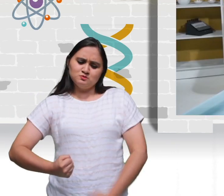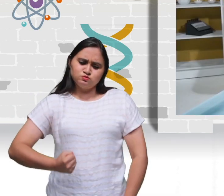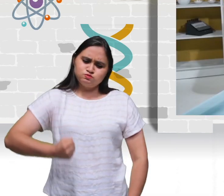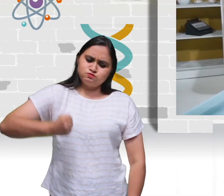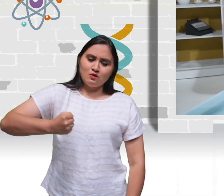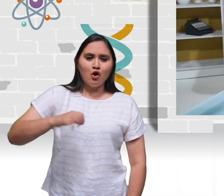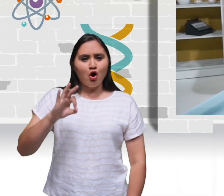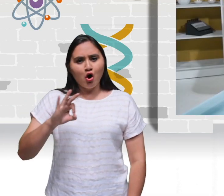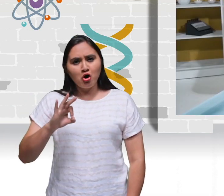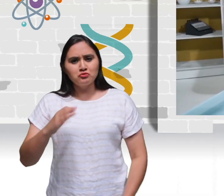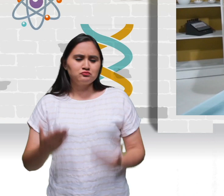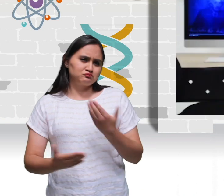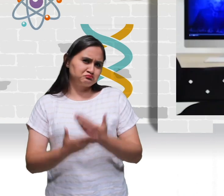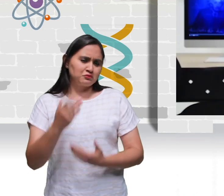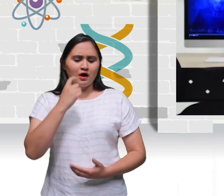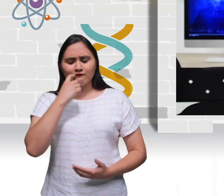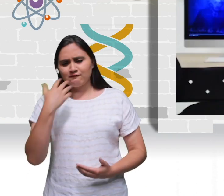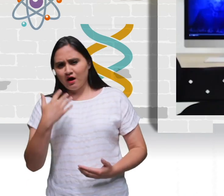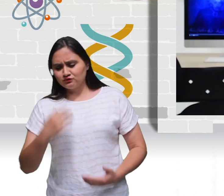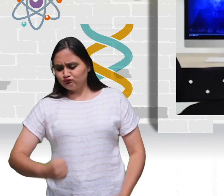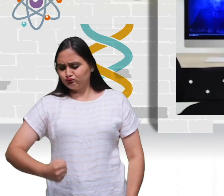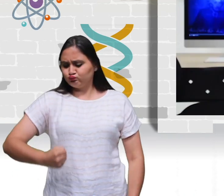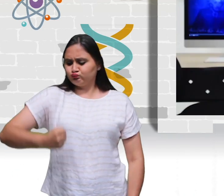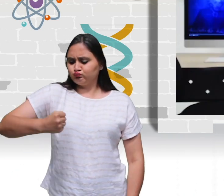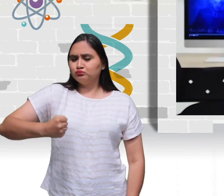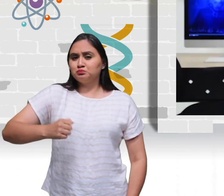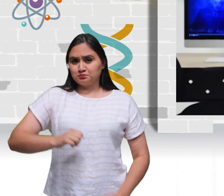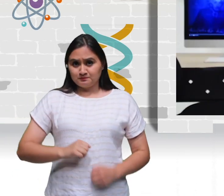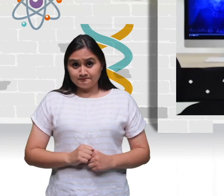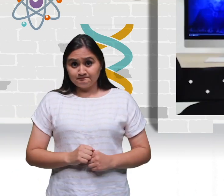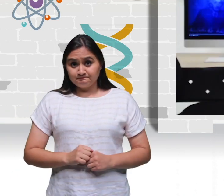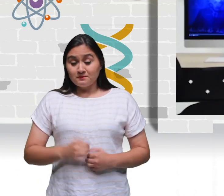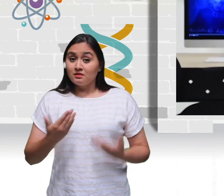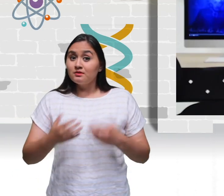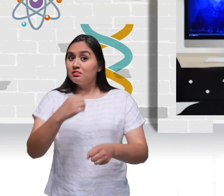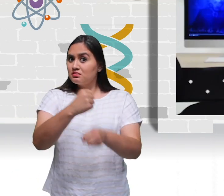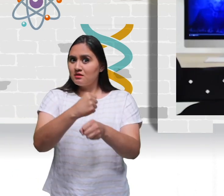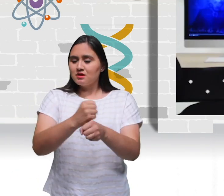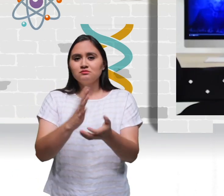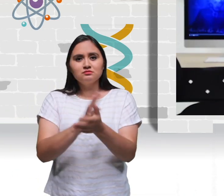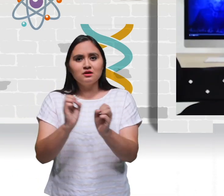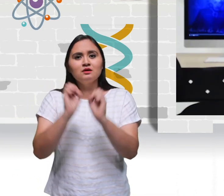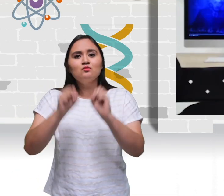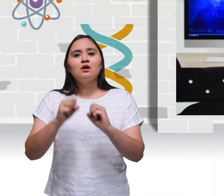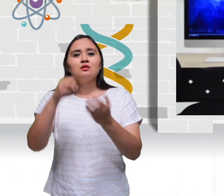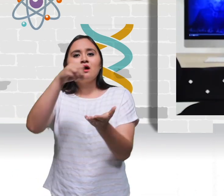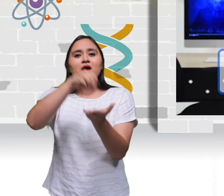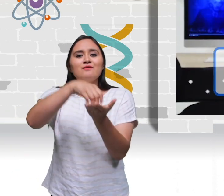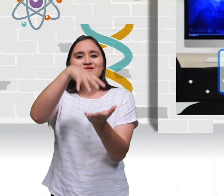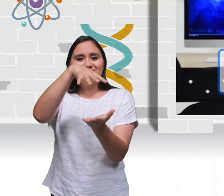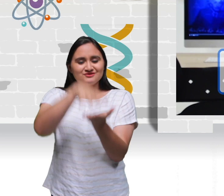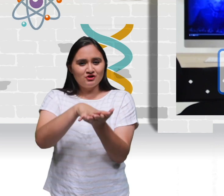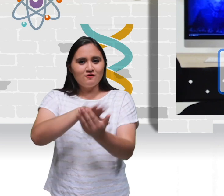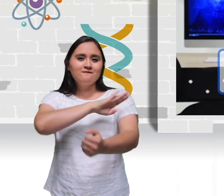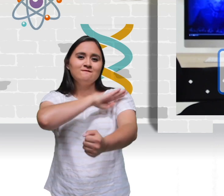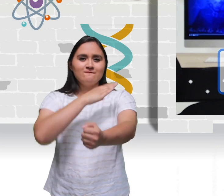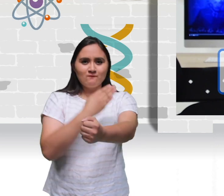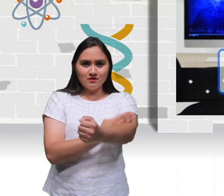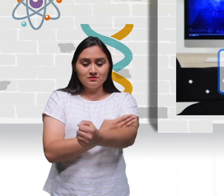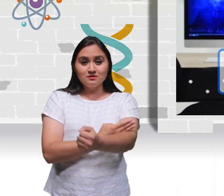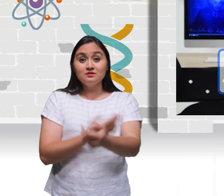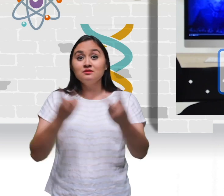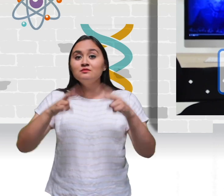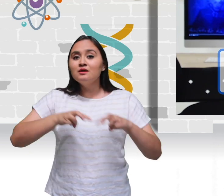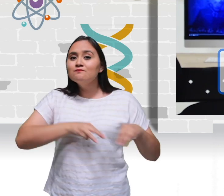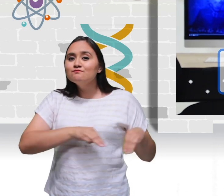mayor o menor trabajo. Siempre que se efectúa un trabajo, podemos pensar en la aplicación de una fuerza y